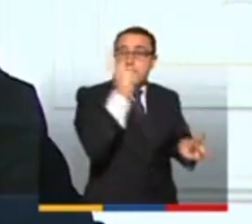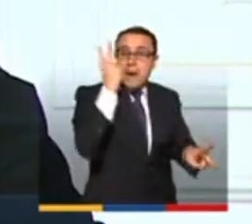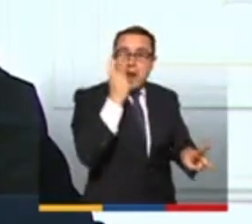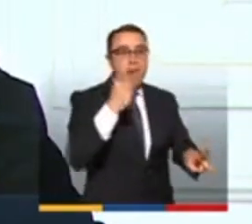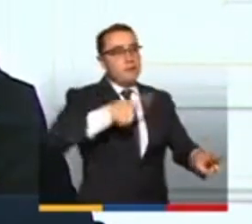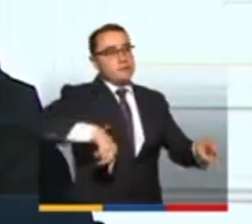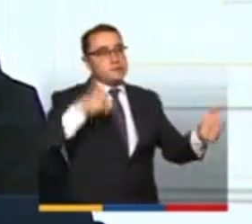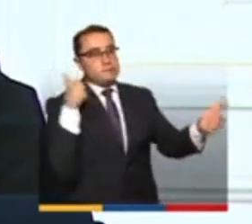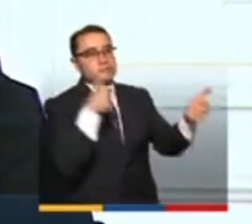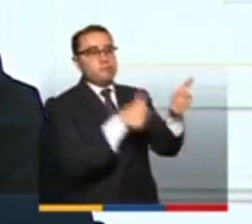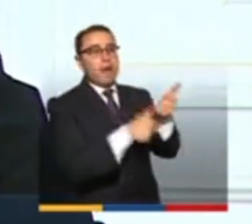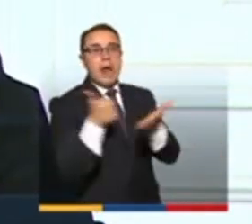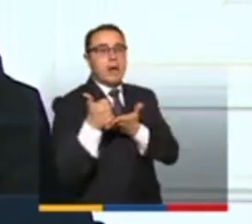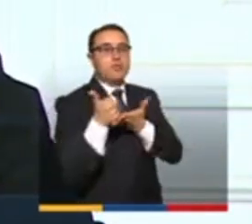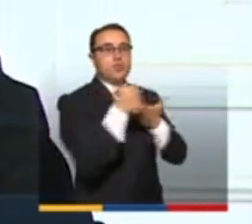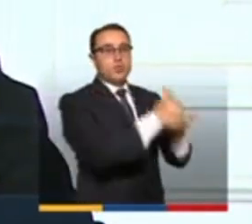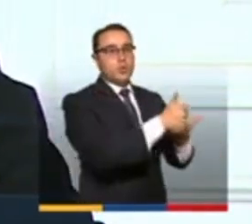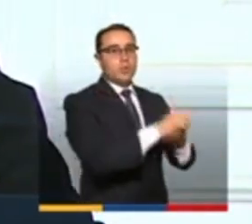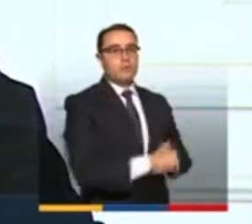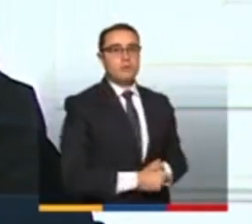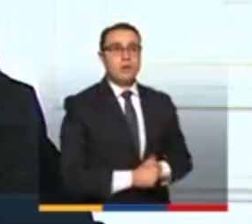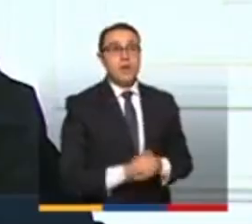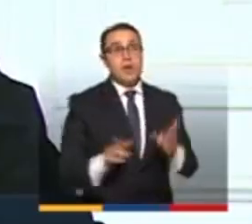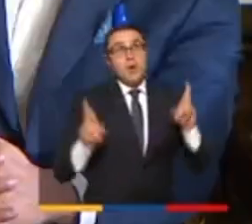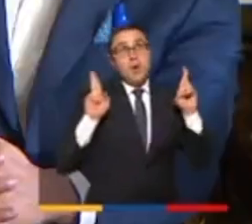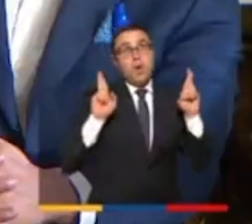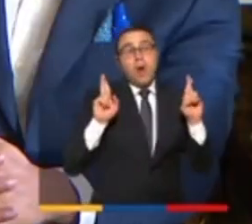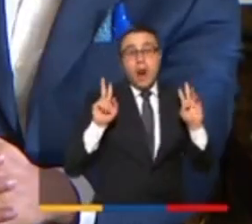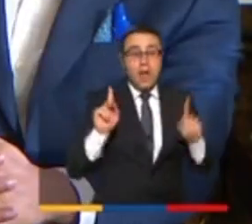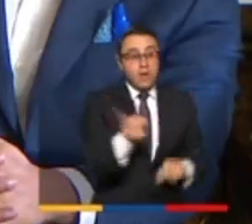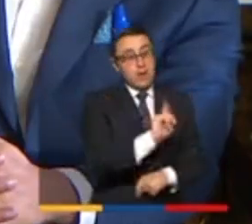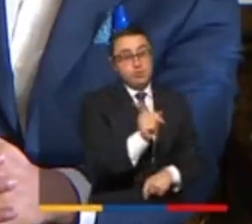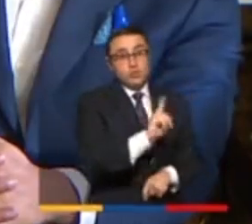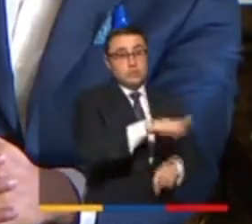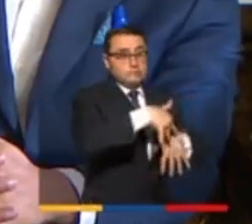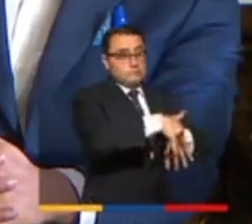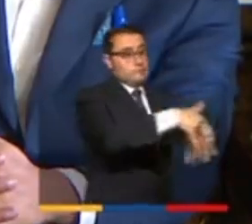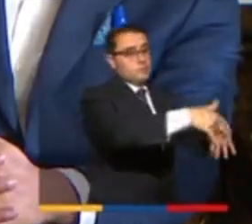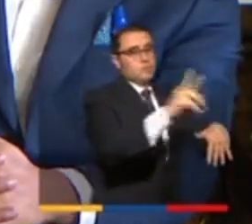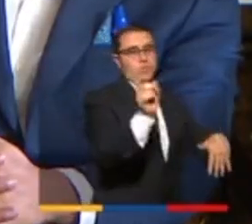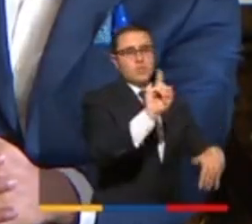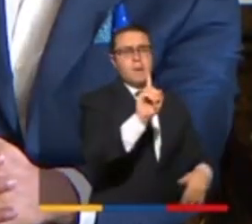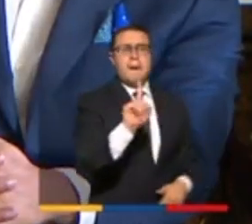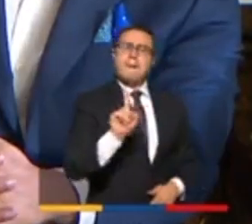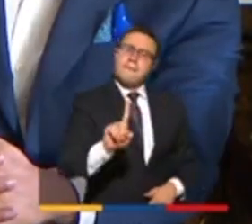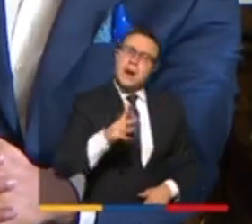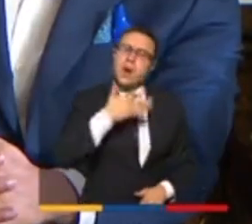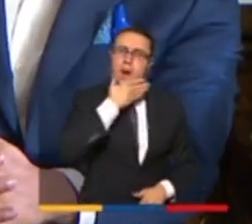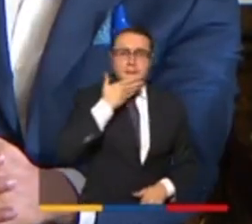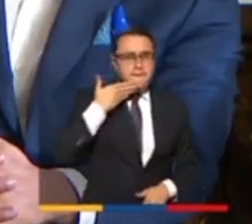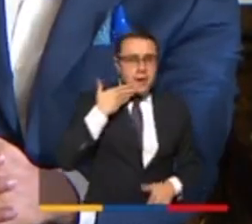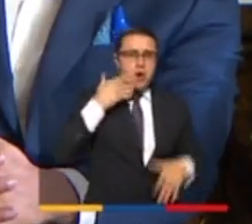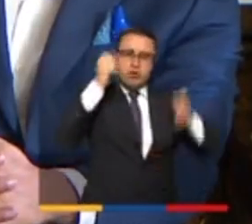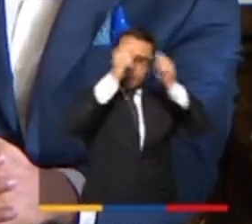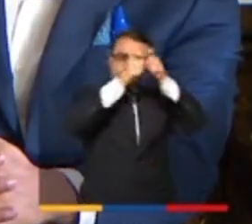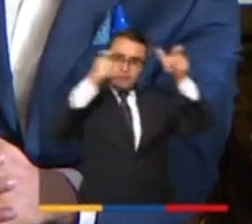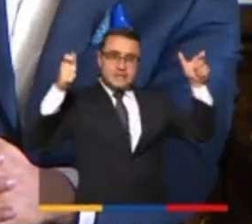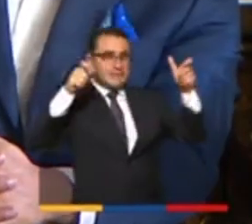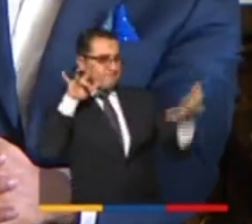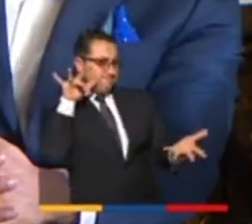Ojalá no la recorrieran, pero me parece fundamental porque es mejor que el Estado esté a que no